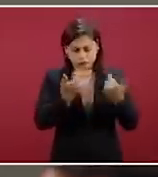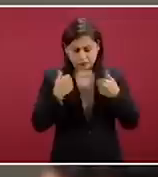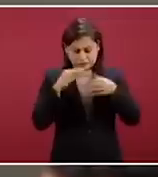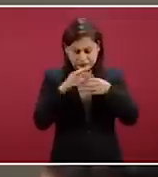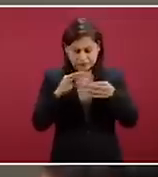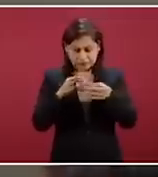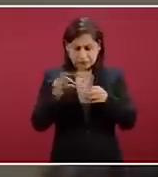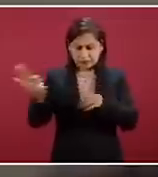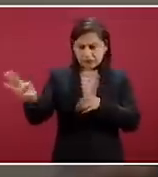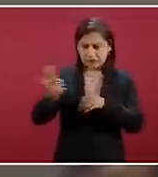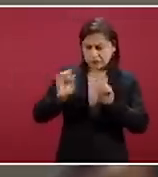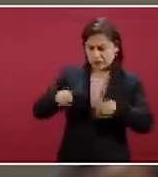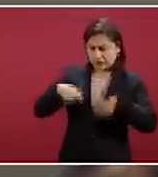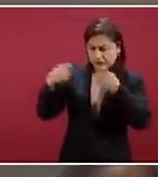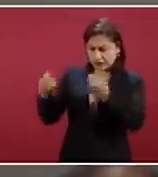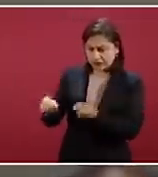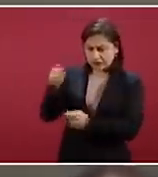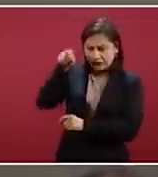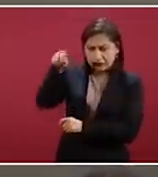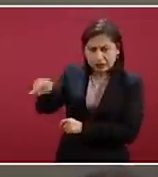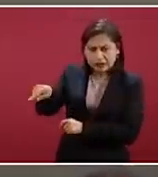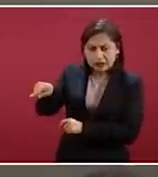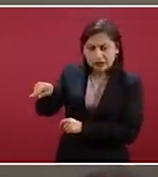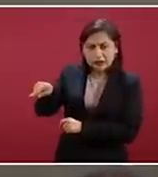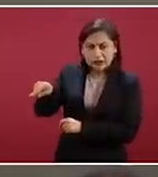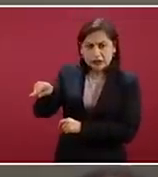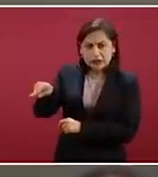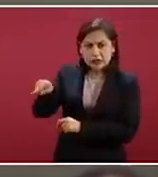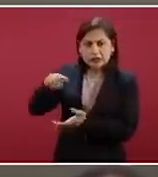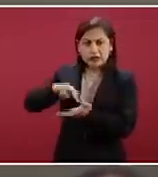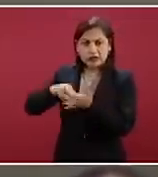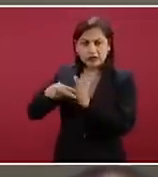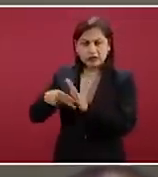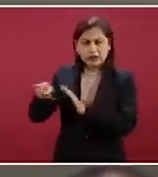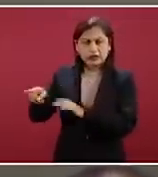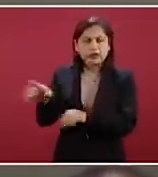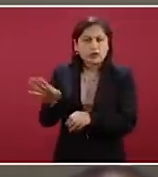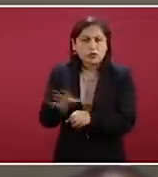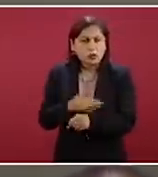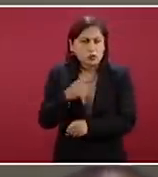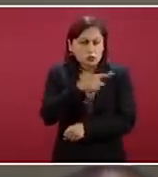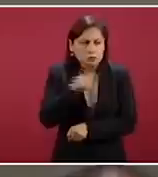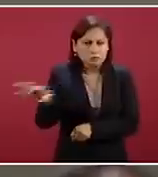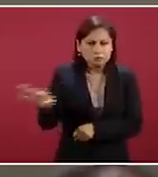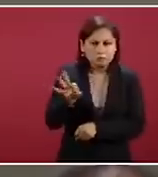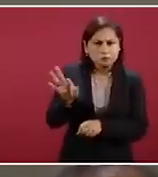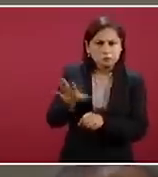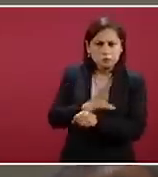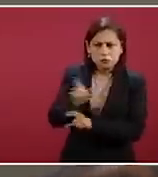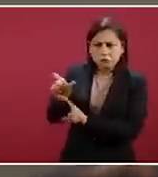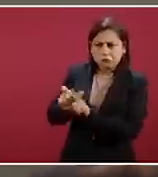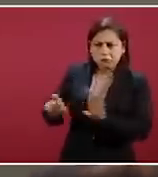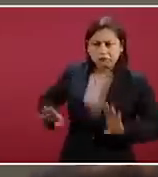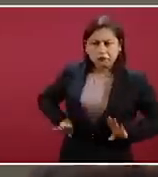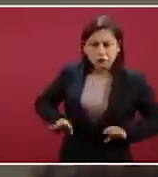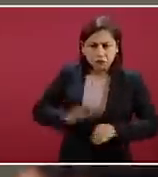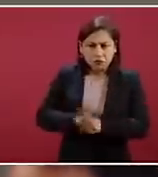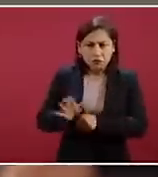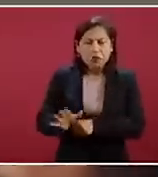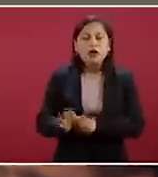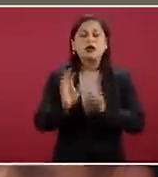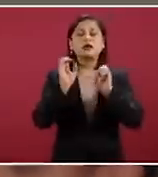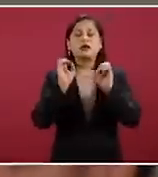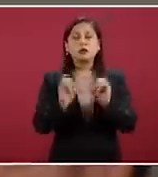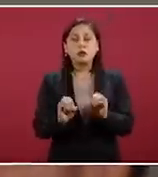fue su designación, qué lo llevó a proponerlo para este cargo y si esto afecta ese llamado